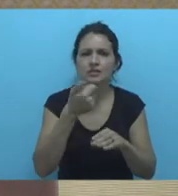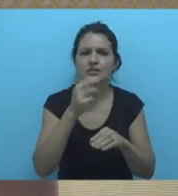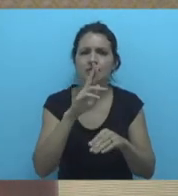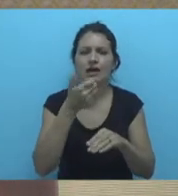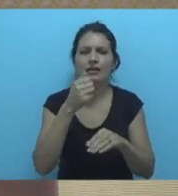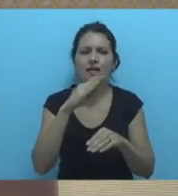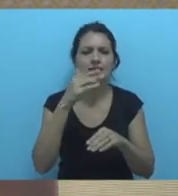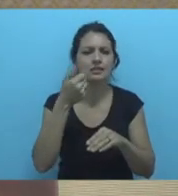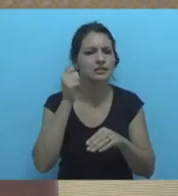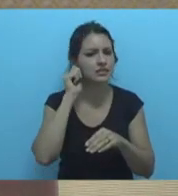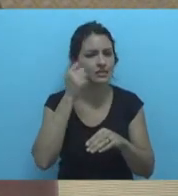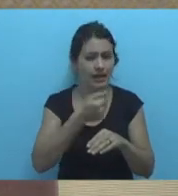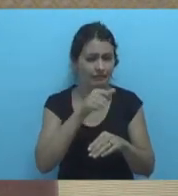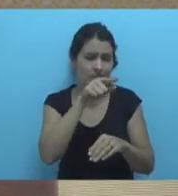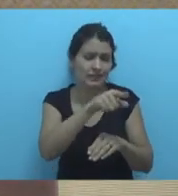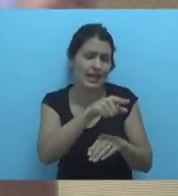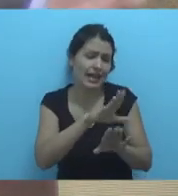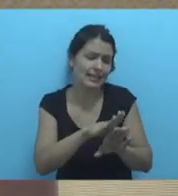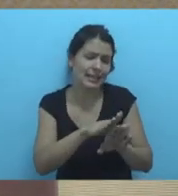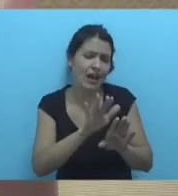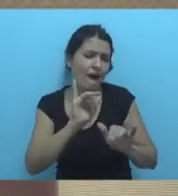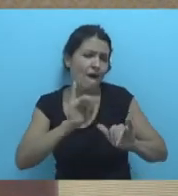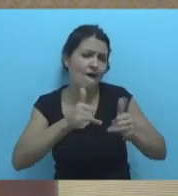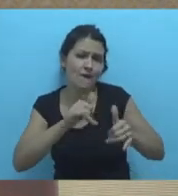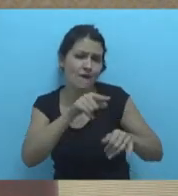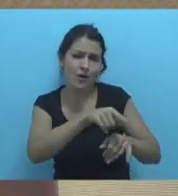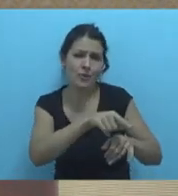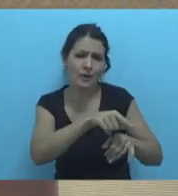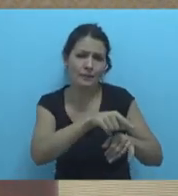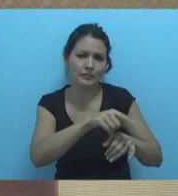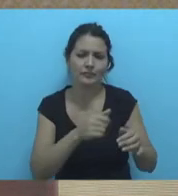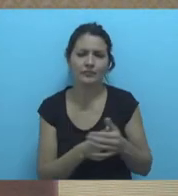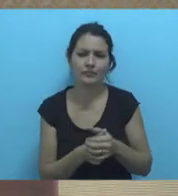se manifestó en contra era el entonces joven, lúcido,